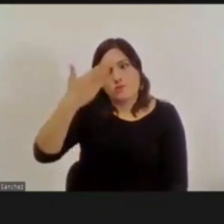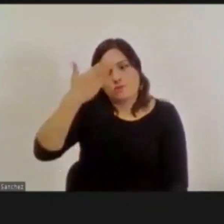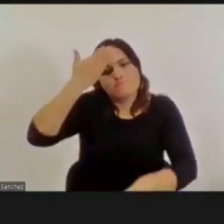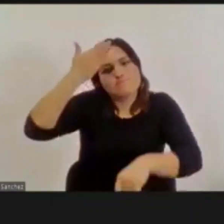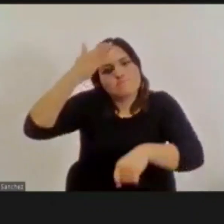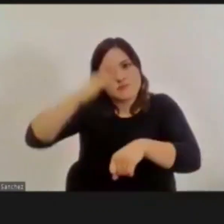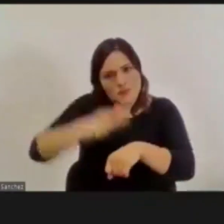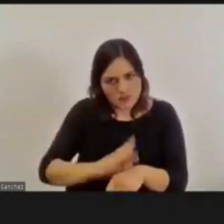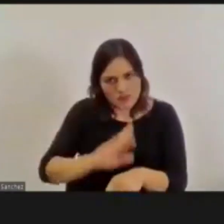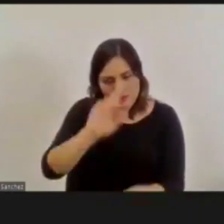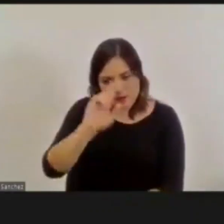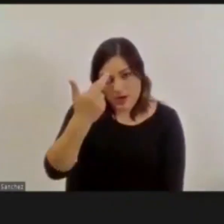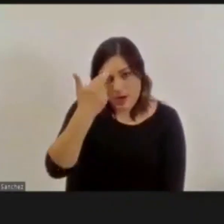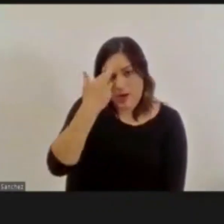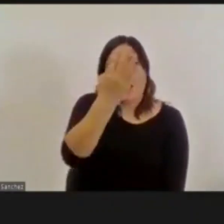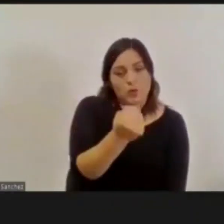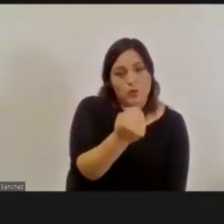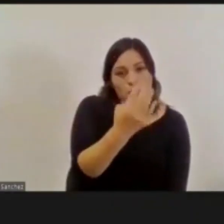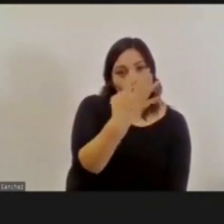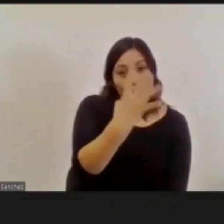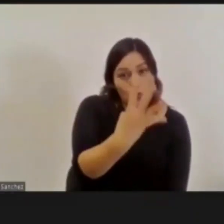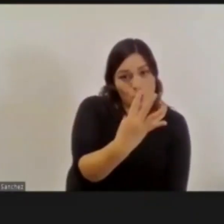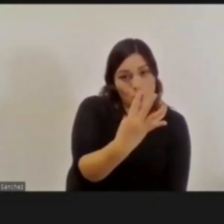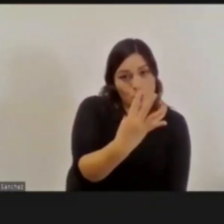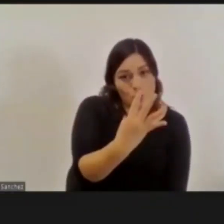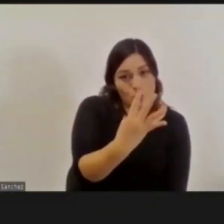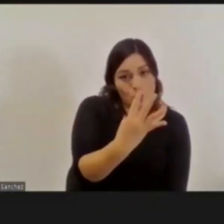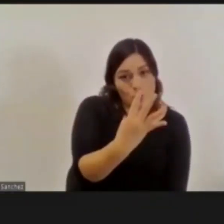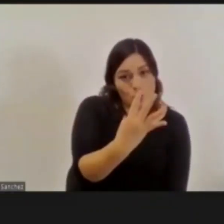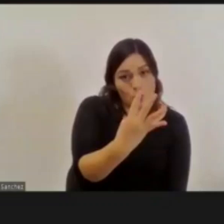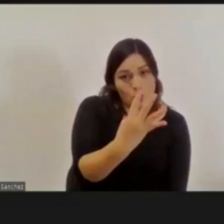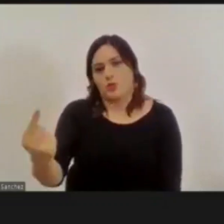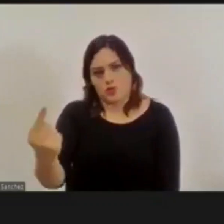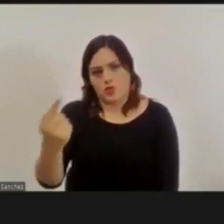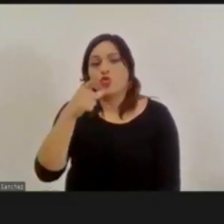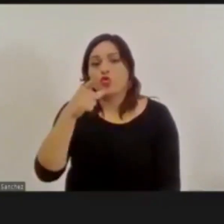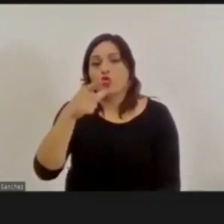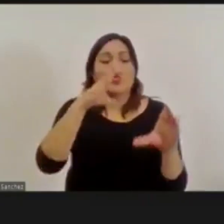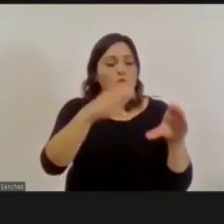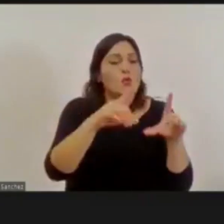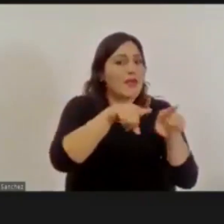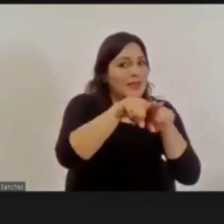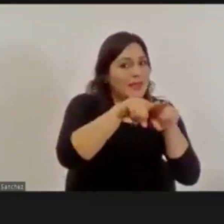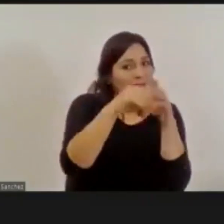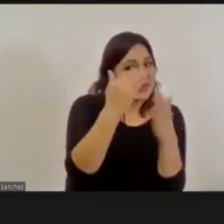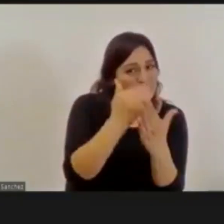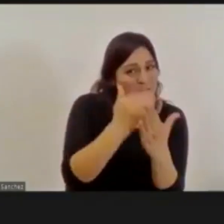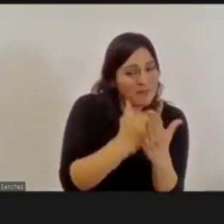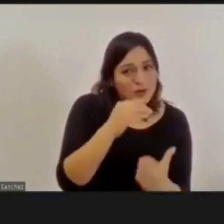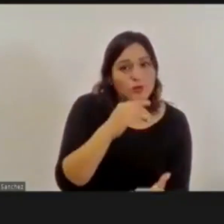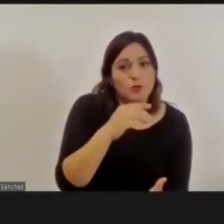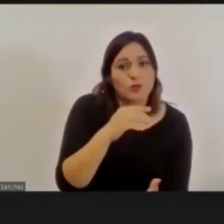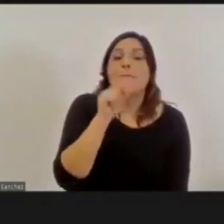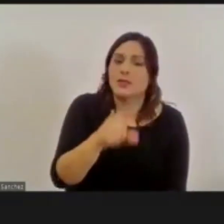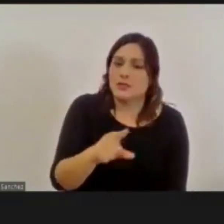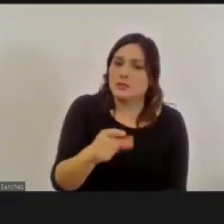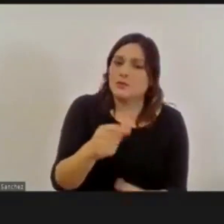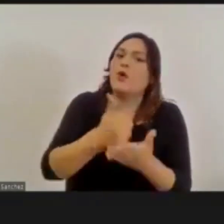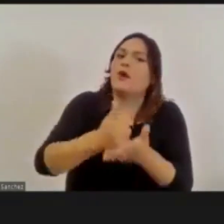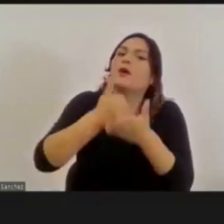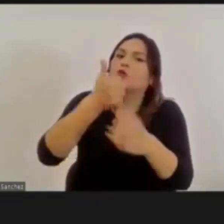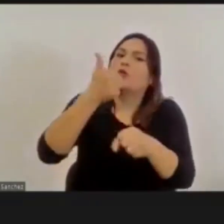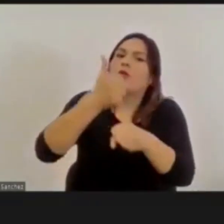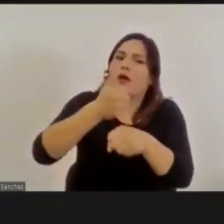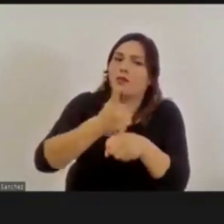Recuerda, 911. Cuida a tus hermanos menores y ayuda a tus abuelos. ¡Cuídate mucho,